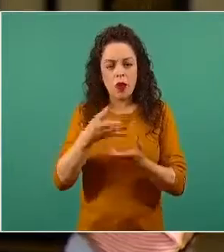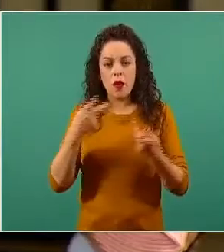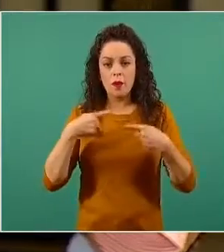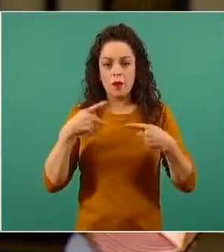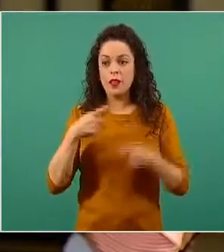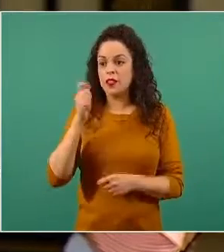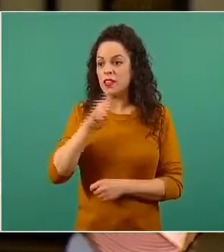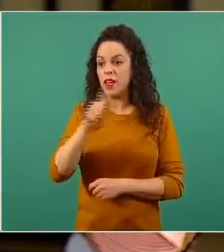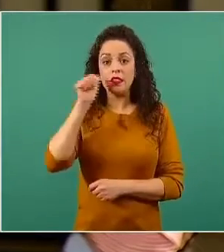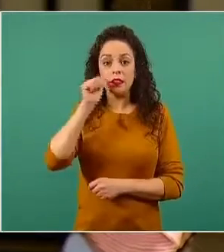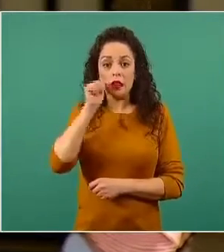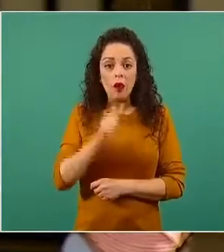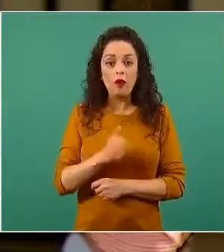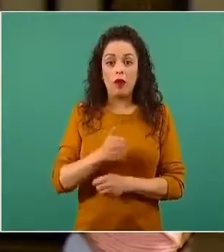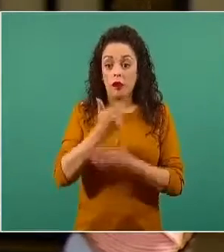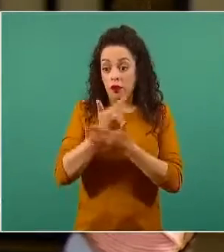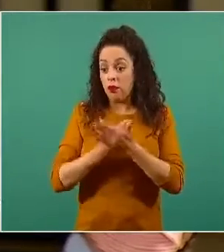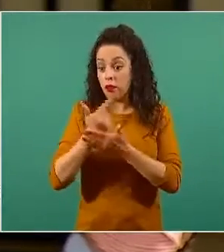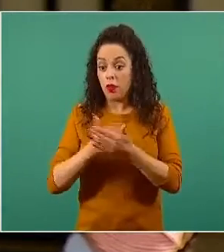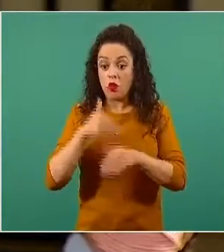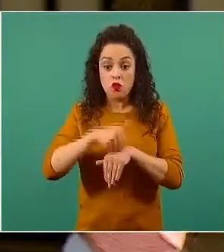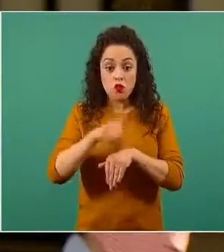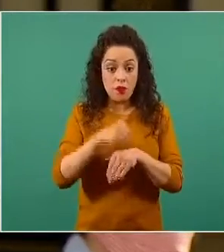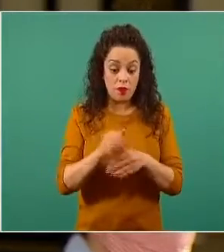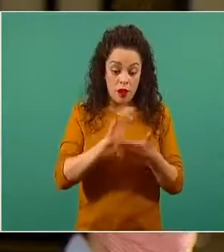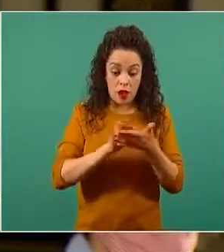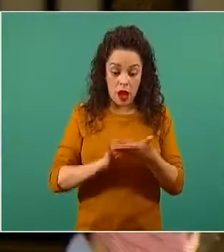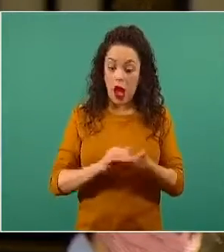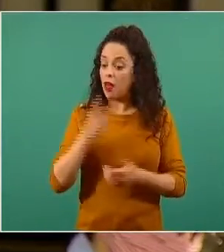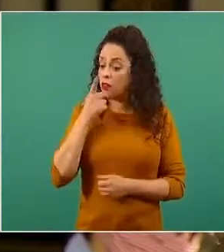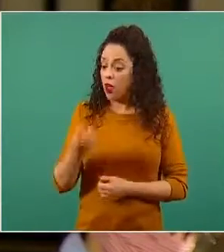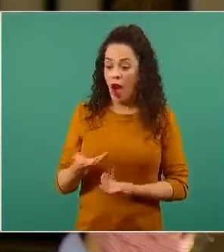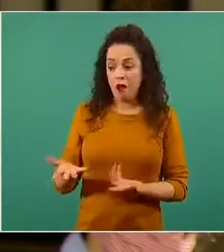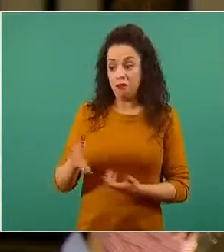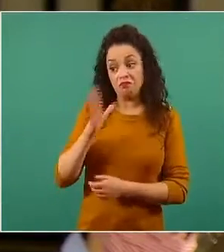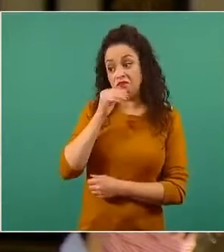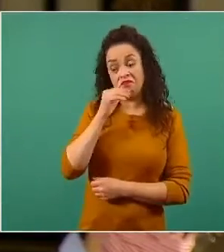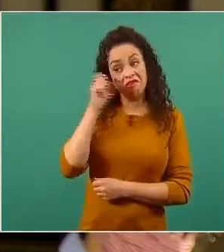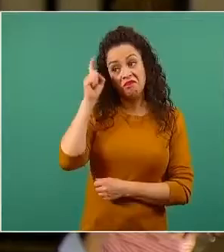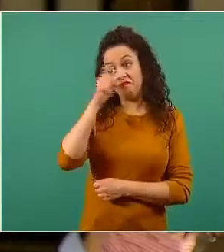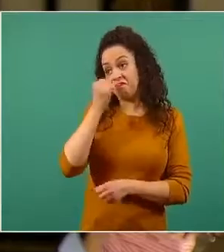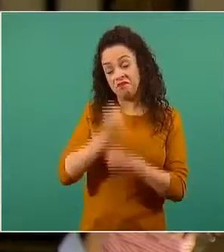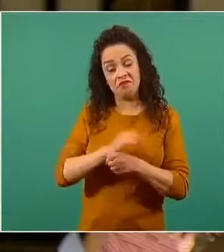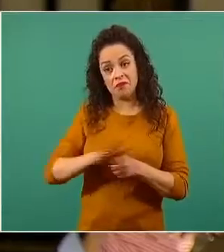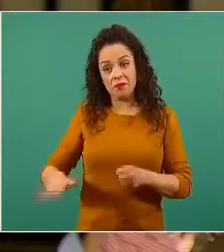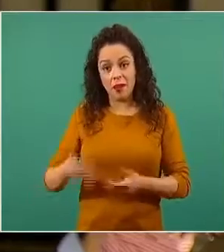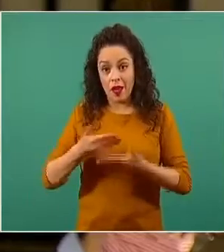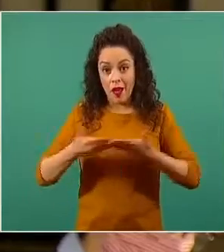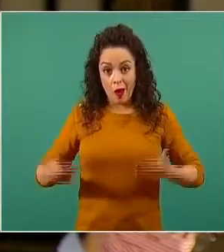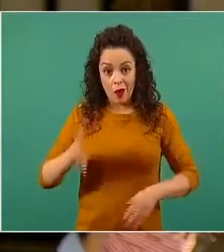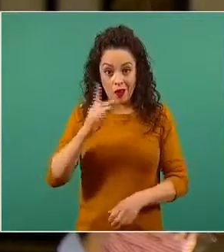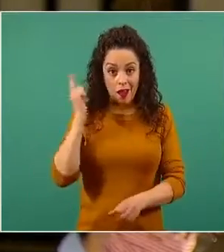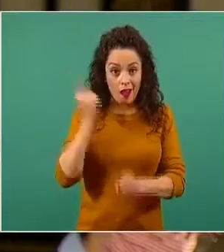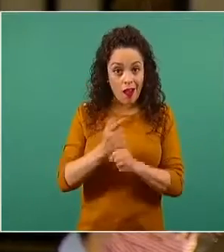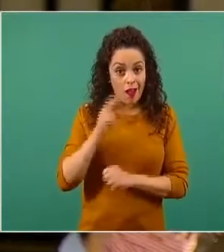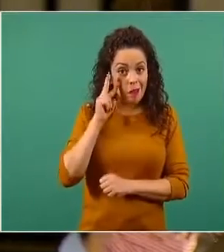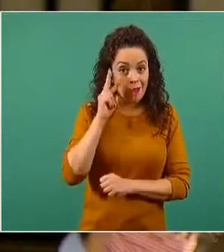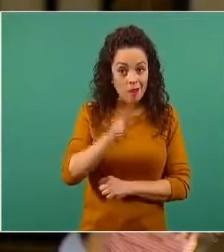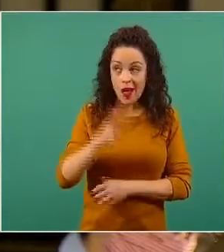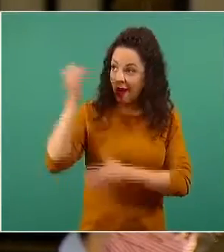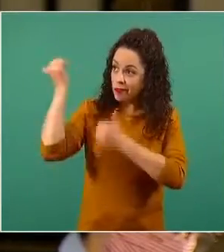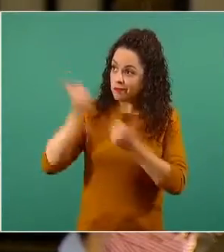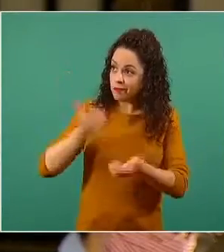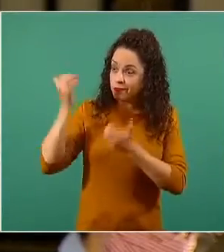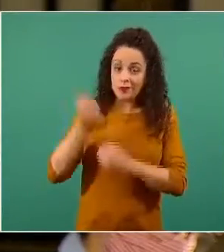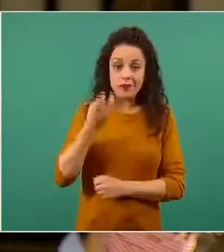toda esta lucubración precisamente para decir no van a poder? Y hoy se está demostrando que sí están llegando precisamente a cumplir con las metas